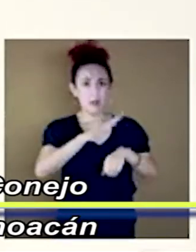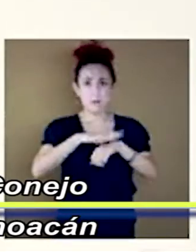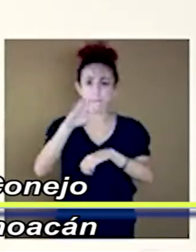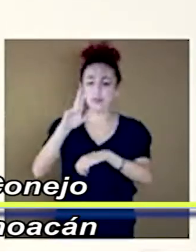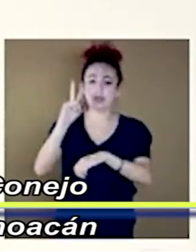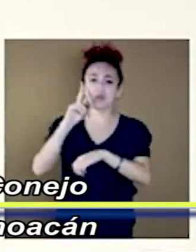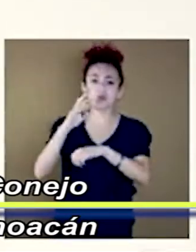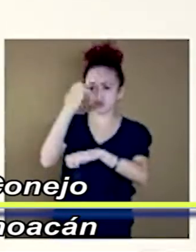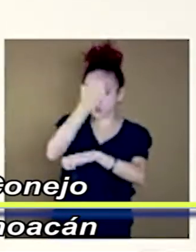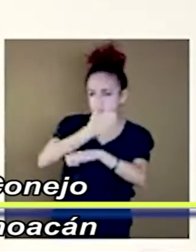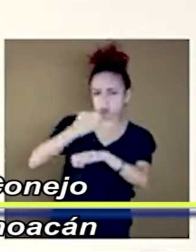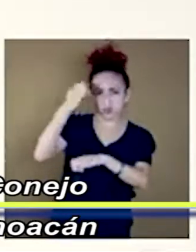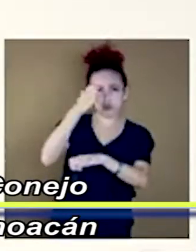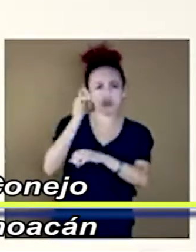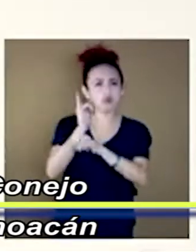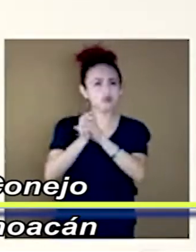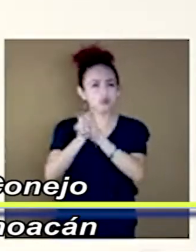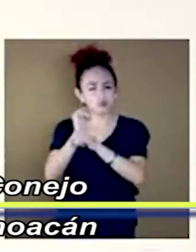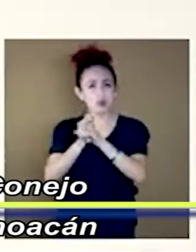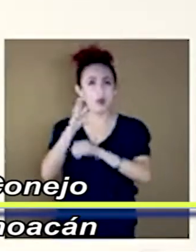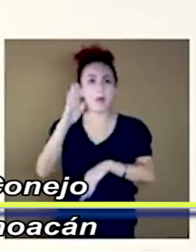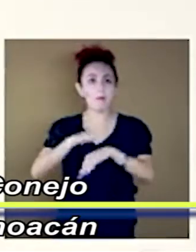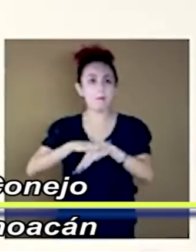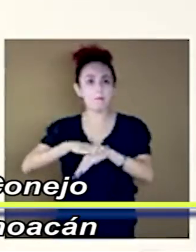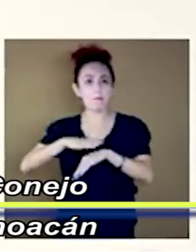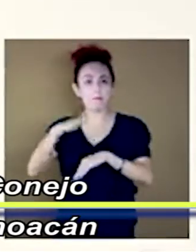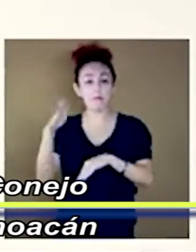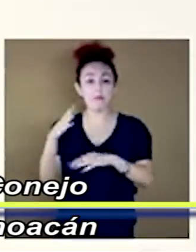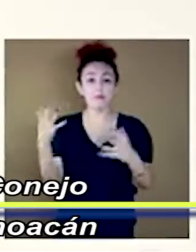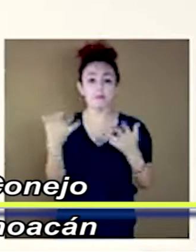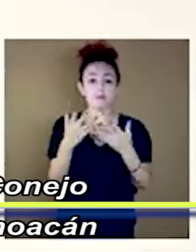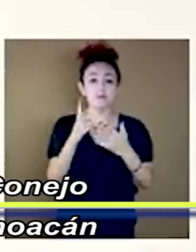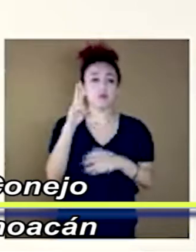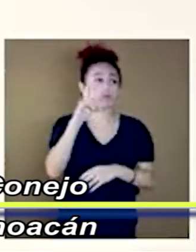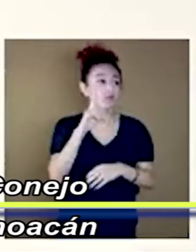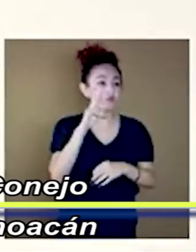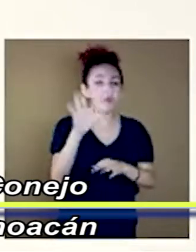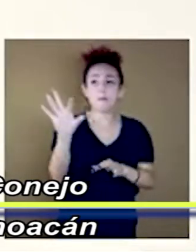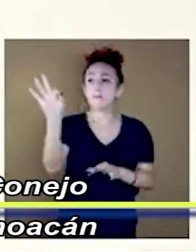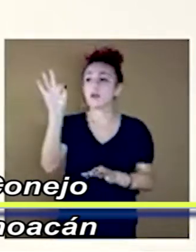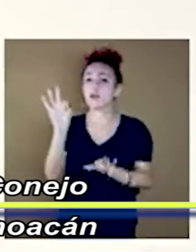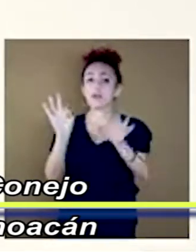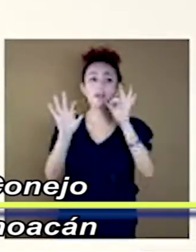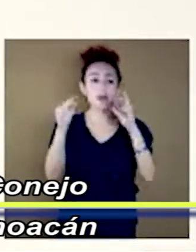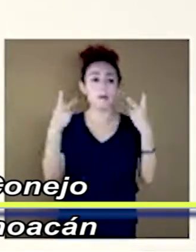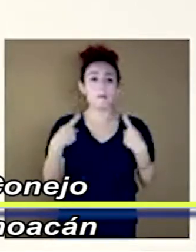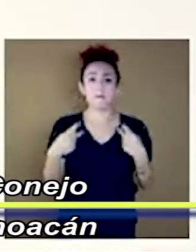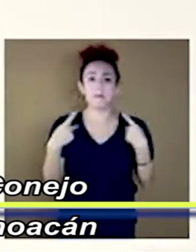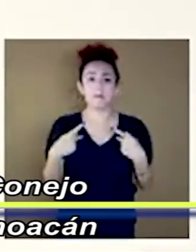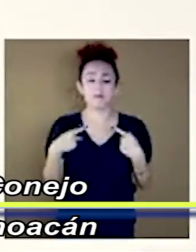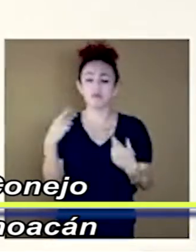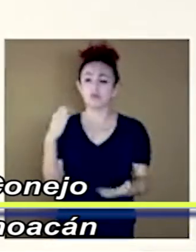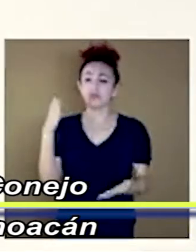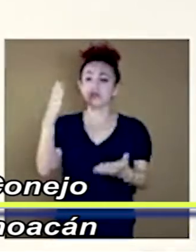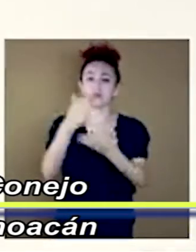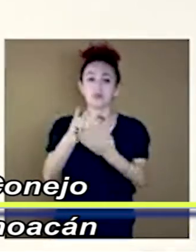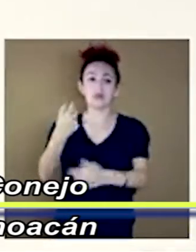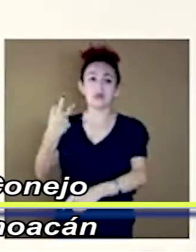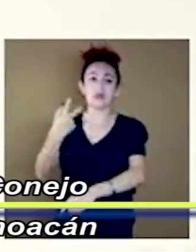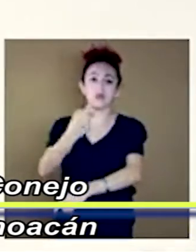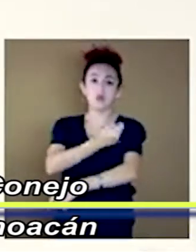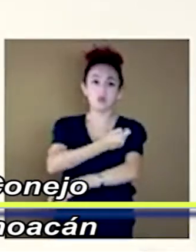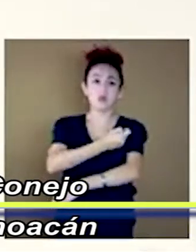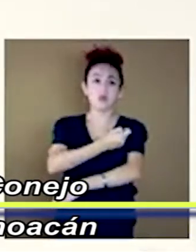pruebas. Sobre todo, estamos haciendo pruebas al azar cuando la gente acude a vacunarse.